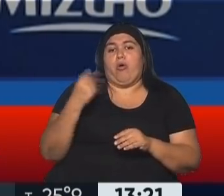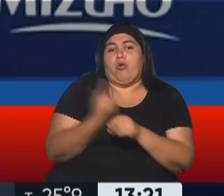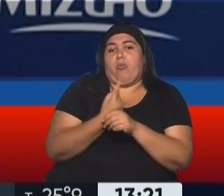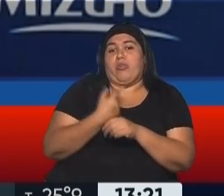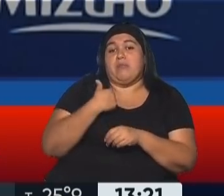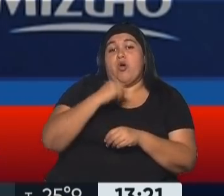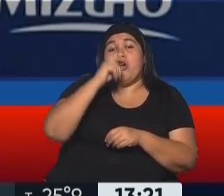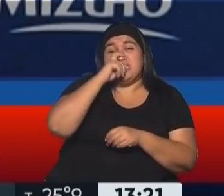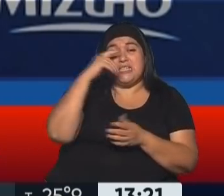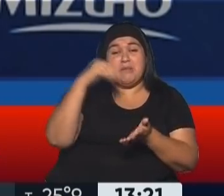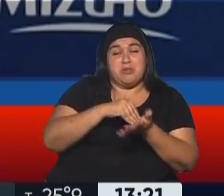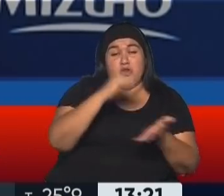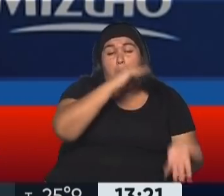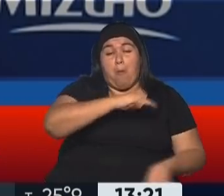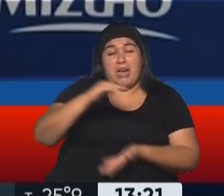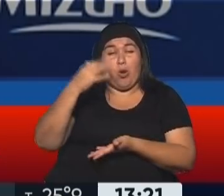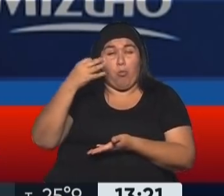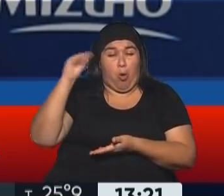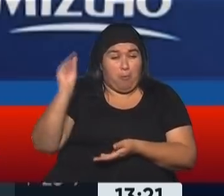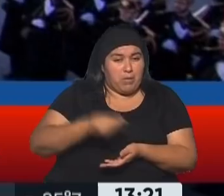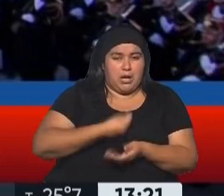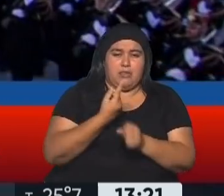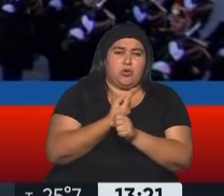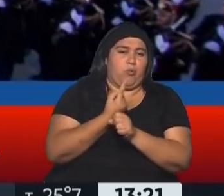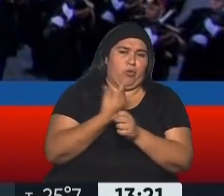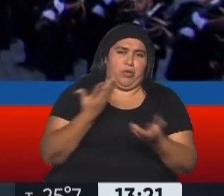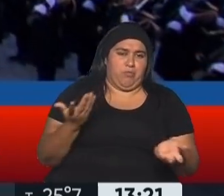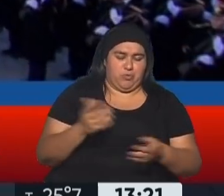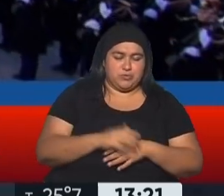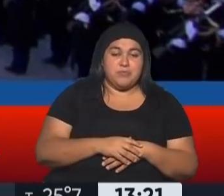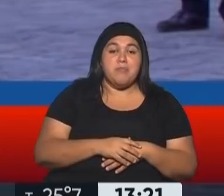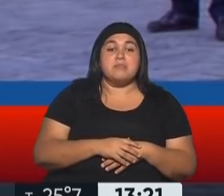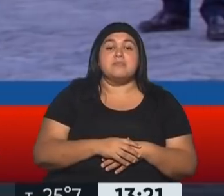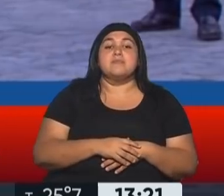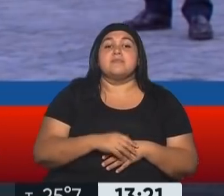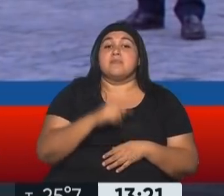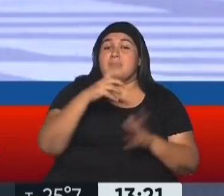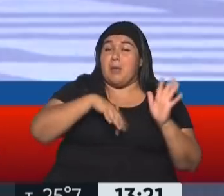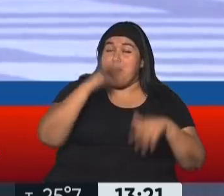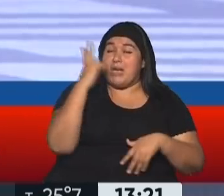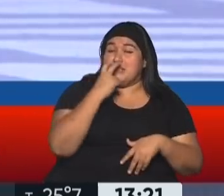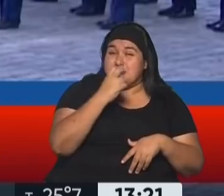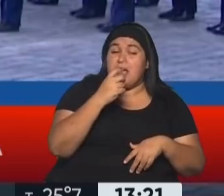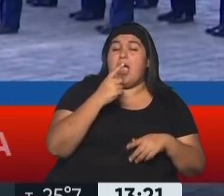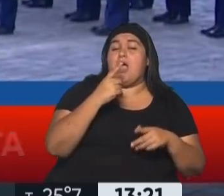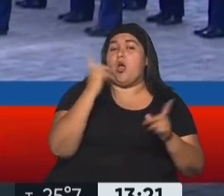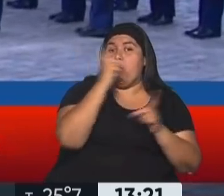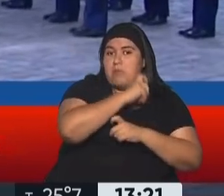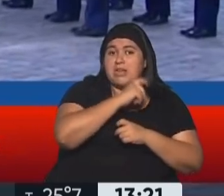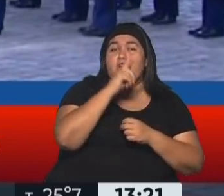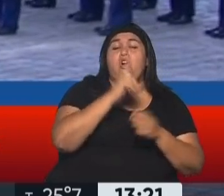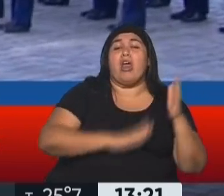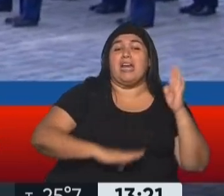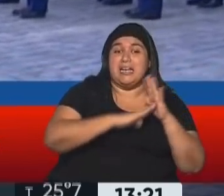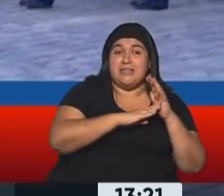lose 7 million barrels from the global supply chain. Y en Europa, el frente energético más complejo de la guerra, los líderes del